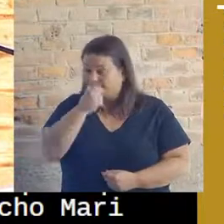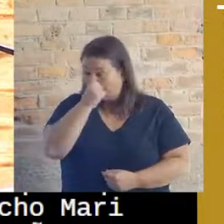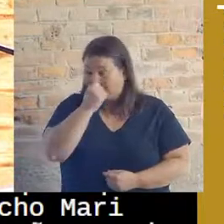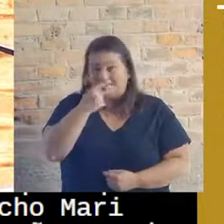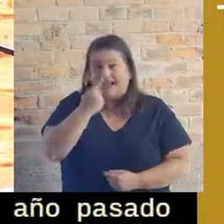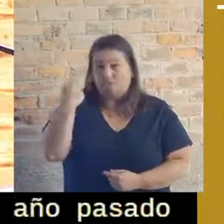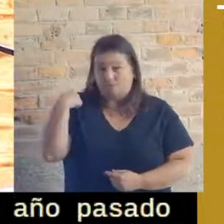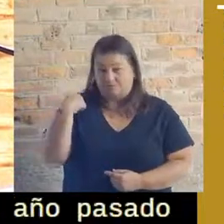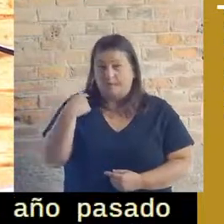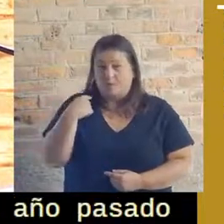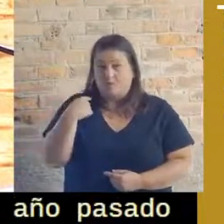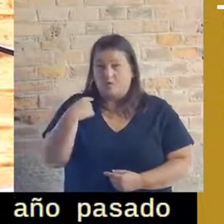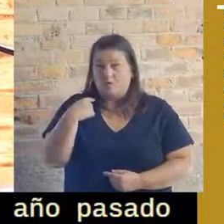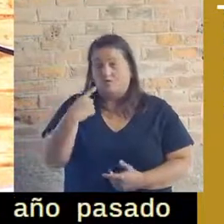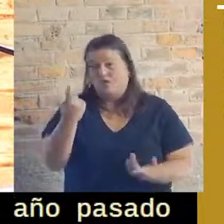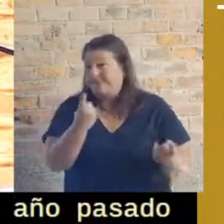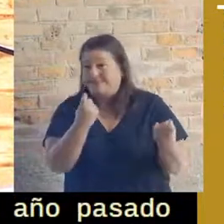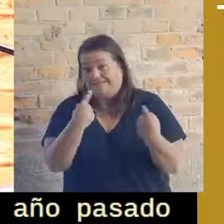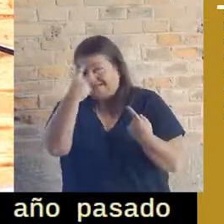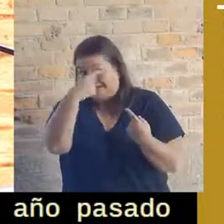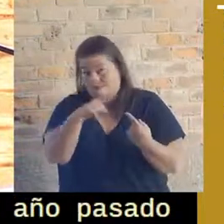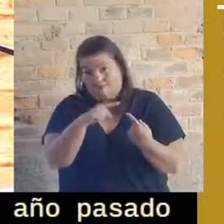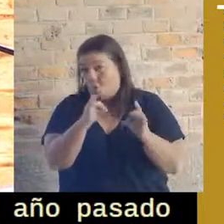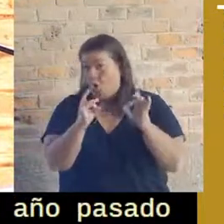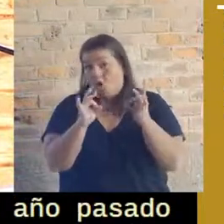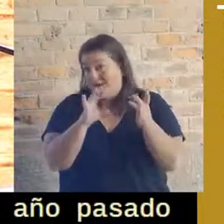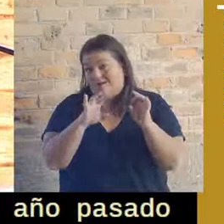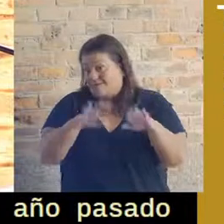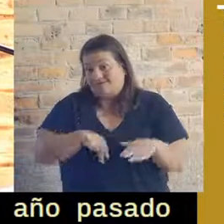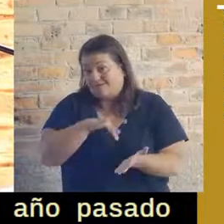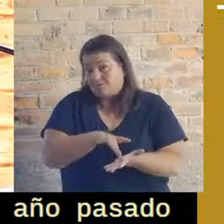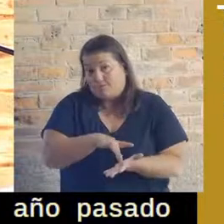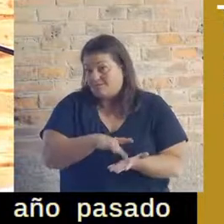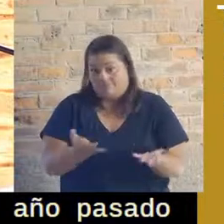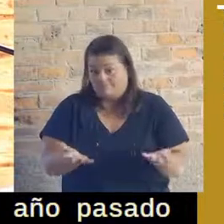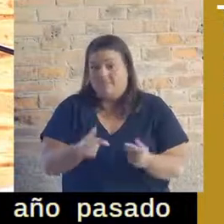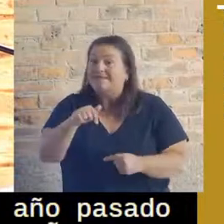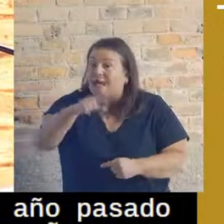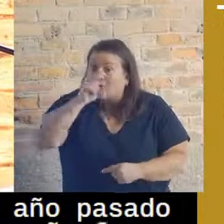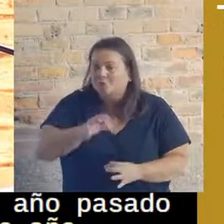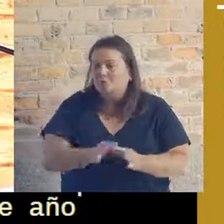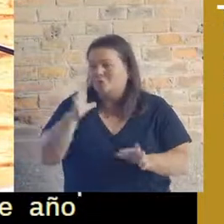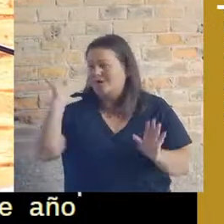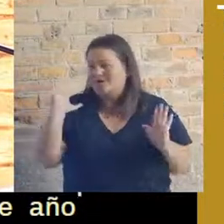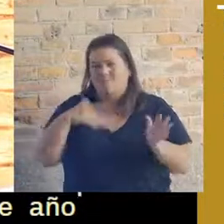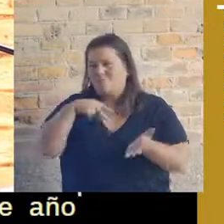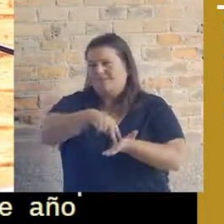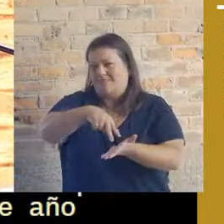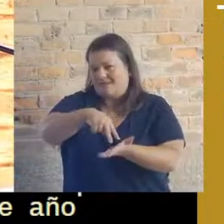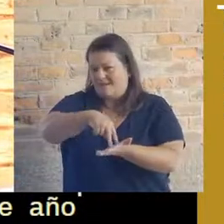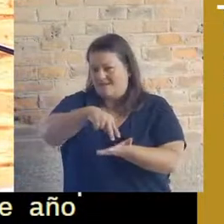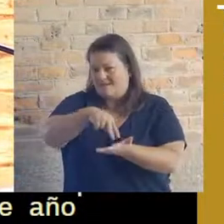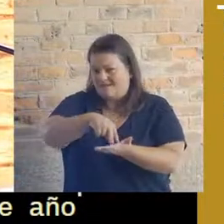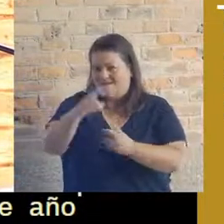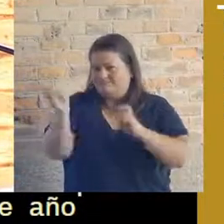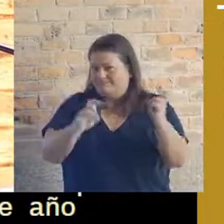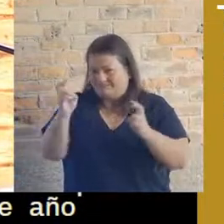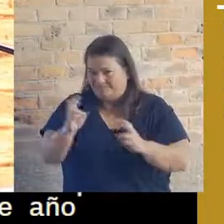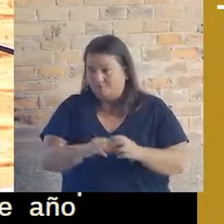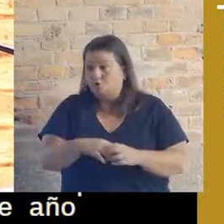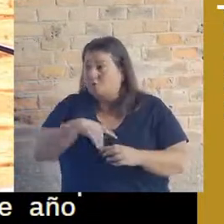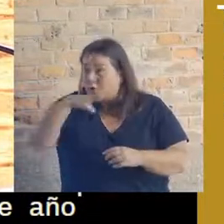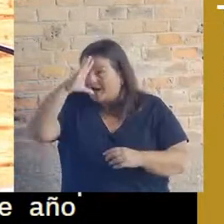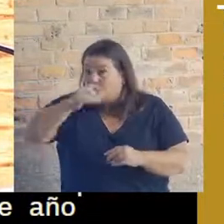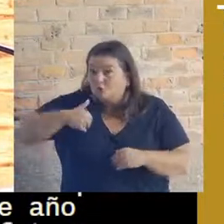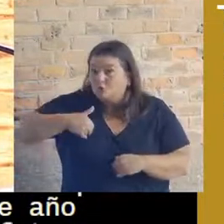pasado fue por las necesidades una modalidad online este año afortunadamente ha sido presencial y yo